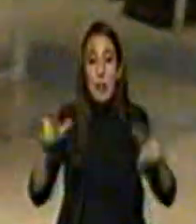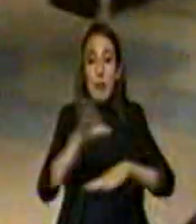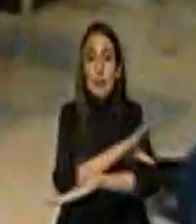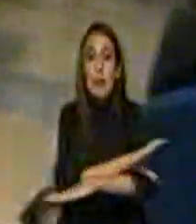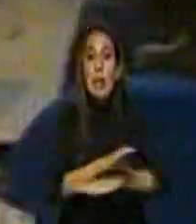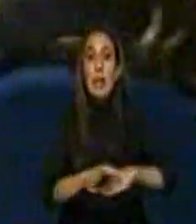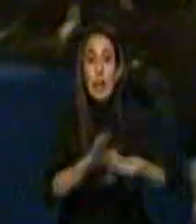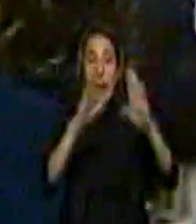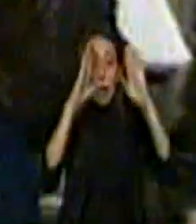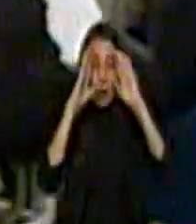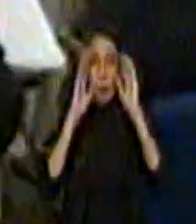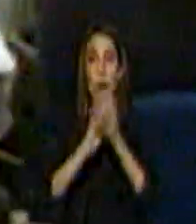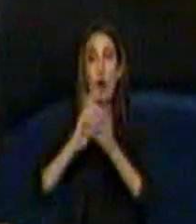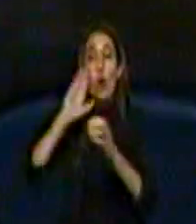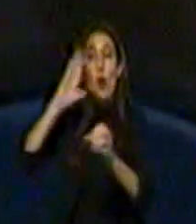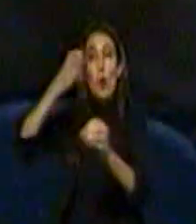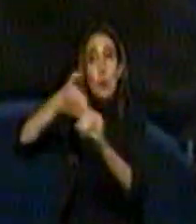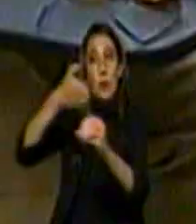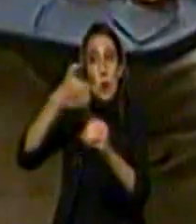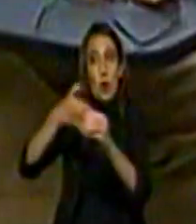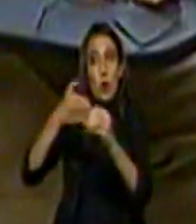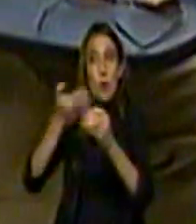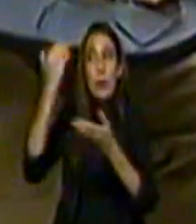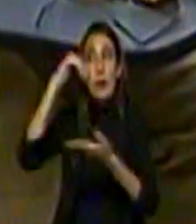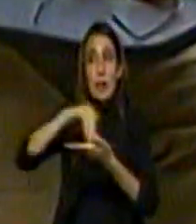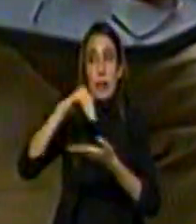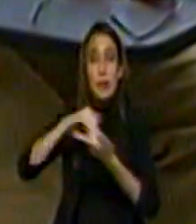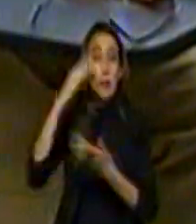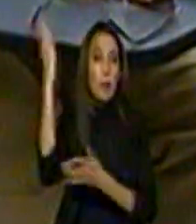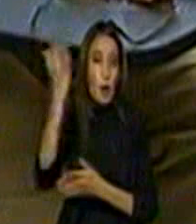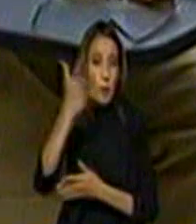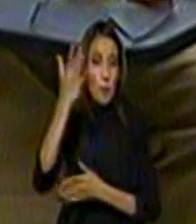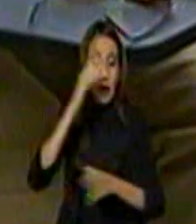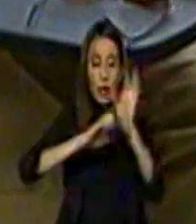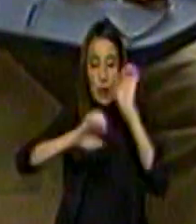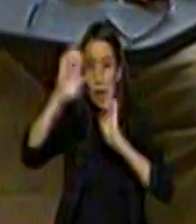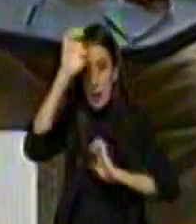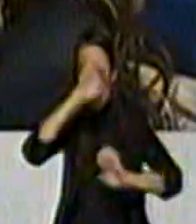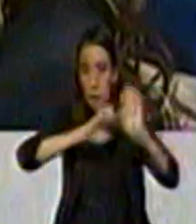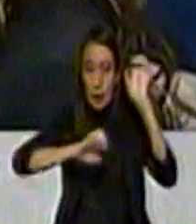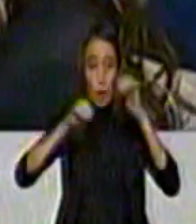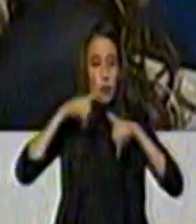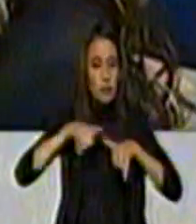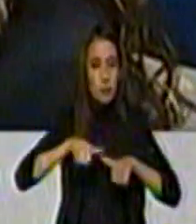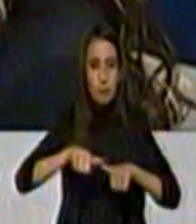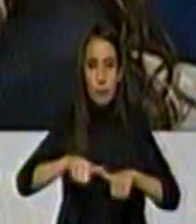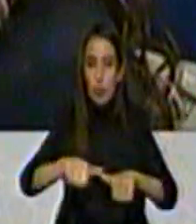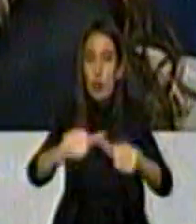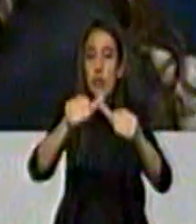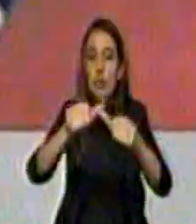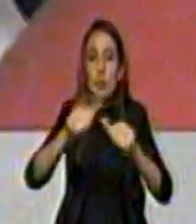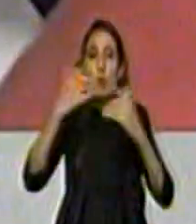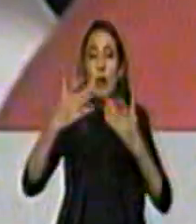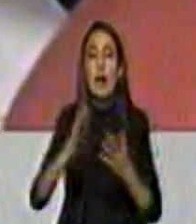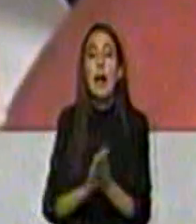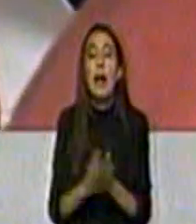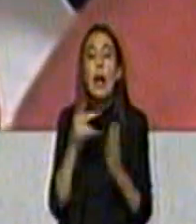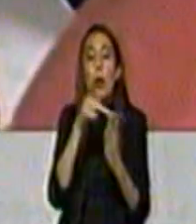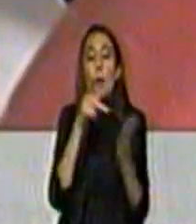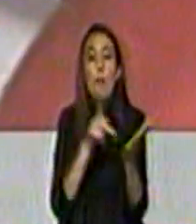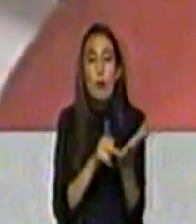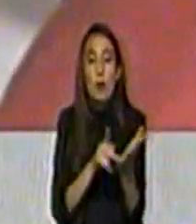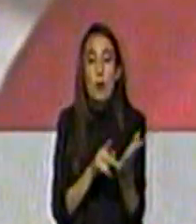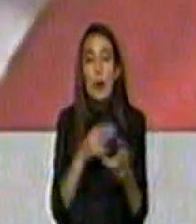Con el objetivo de revalorizar el trabajo de los docentes, el Ministerio de Educación continúa con la sexta edición del programa Quiero Ser